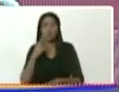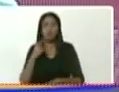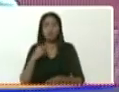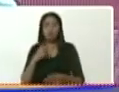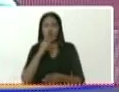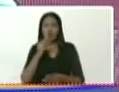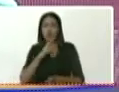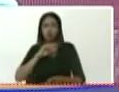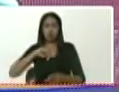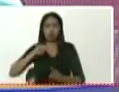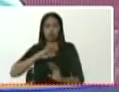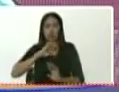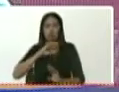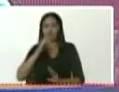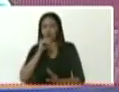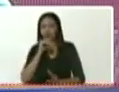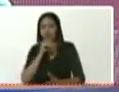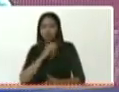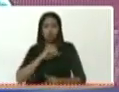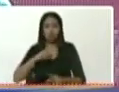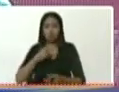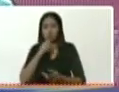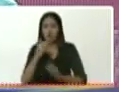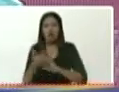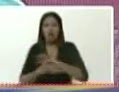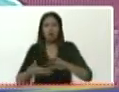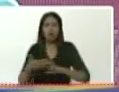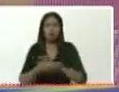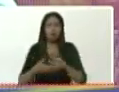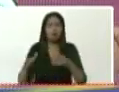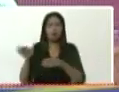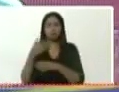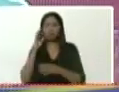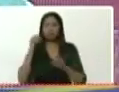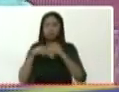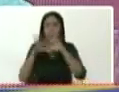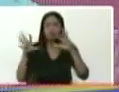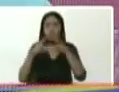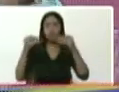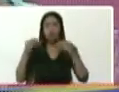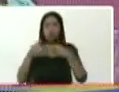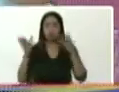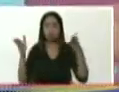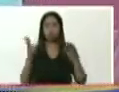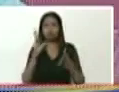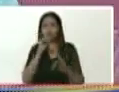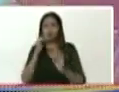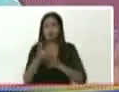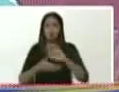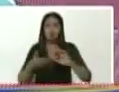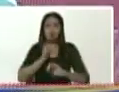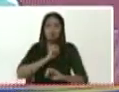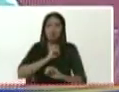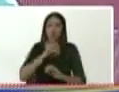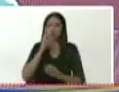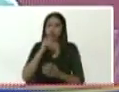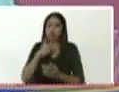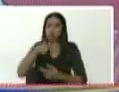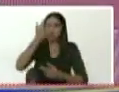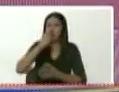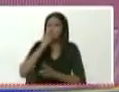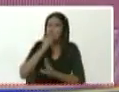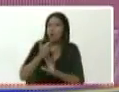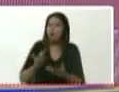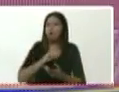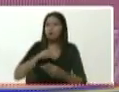no es por nosotros. Nosotros no tenemos problema de ventilar todo en público. No tenemos problemas, miedo, tabú